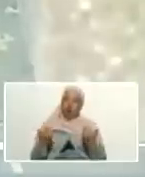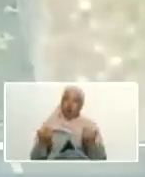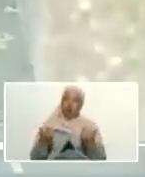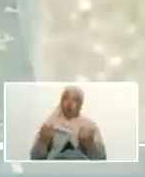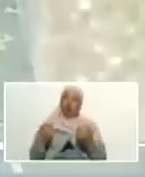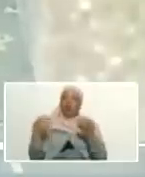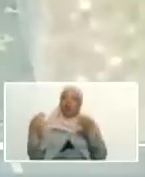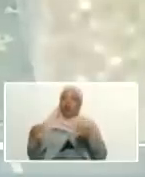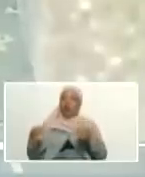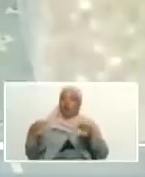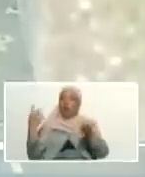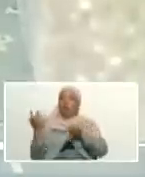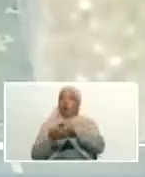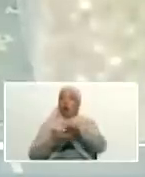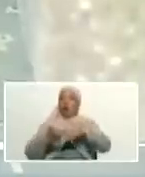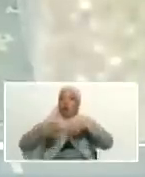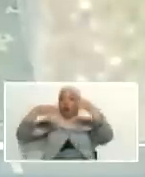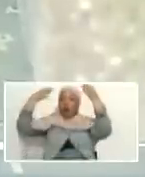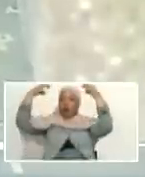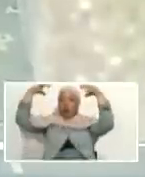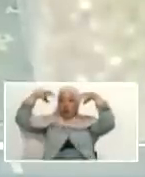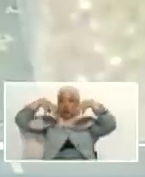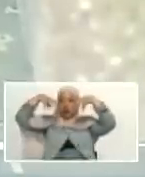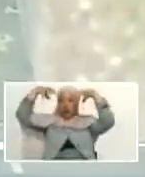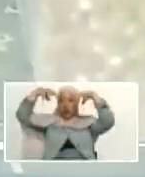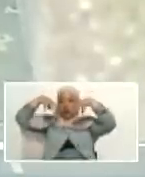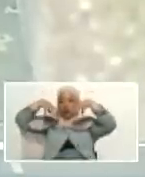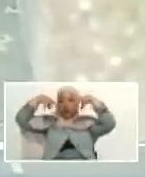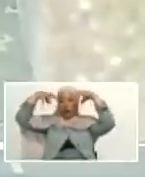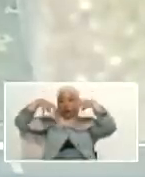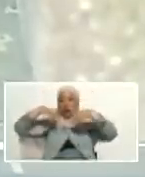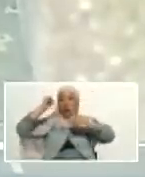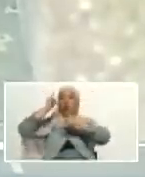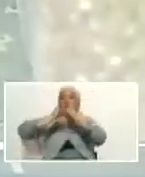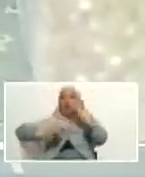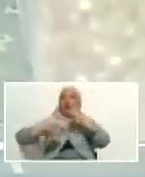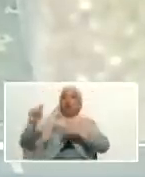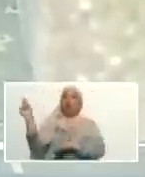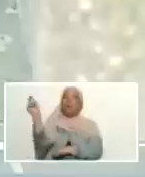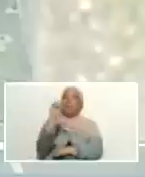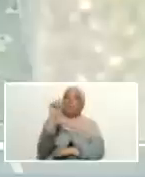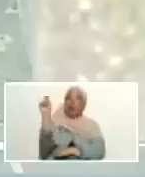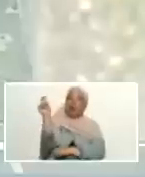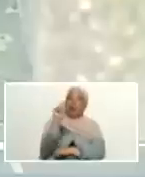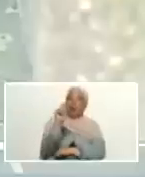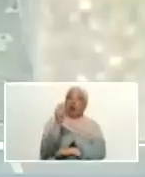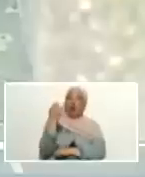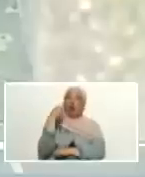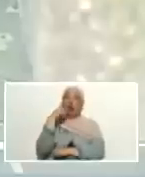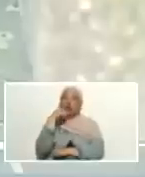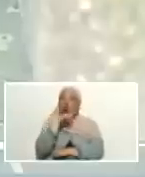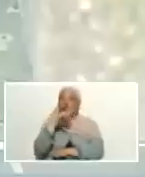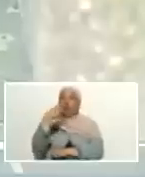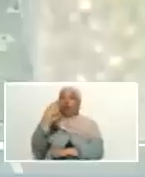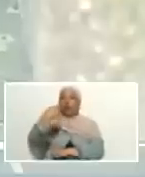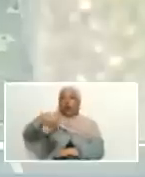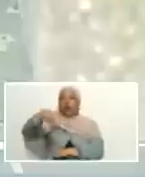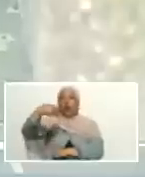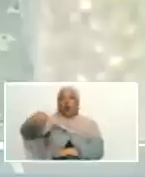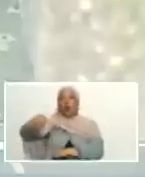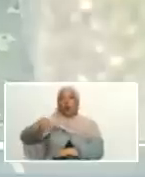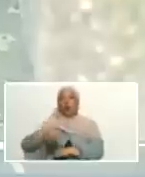ha sido un año fuerte, sobre todo en los últimos meses, octubre, noviembre, y allí